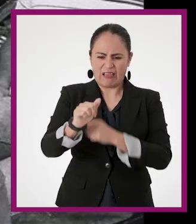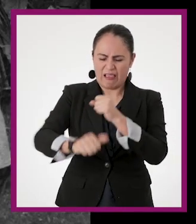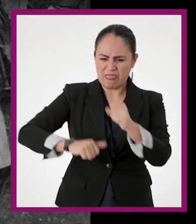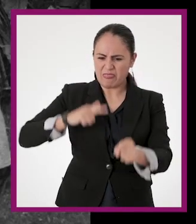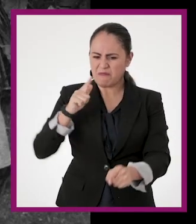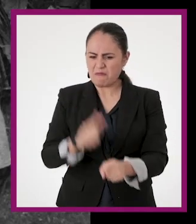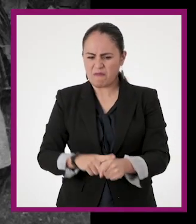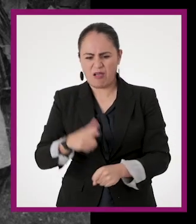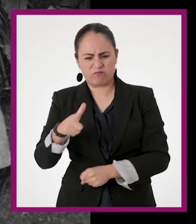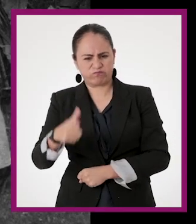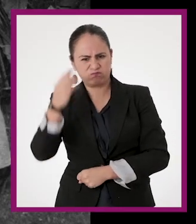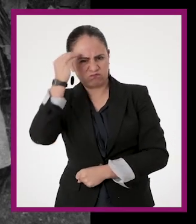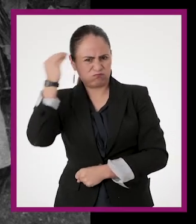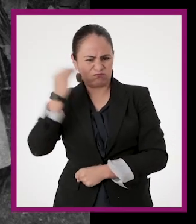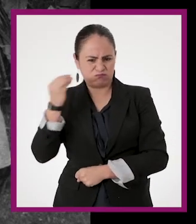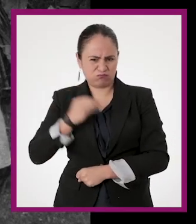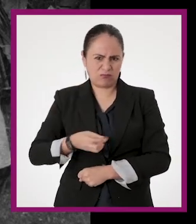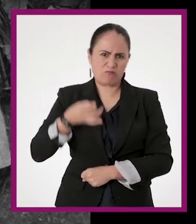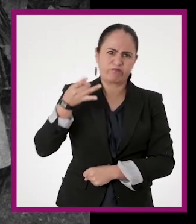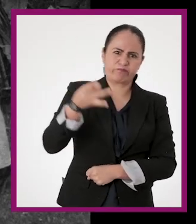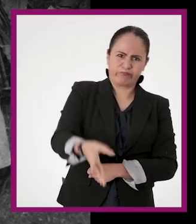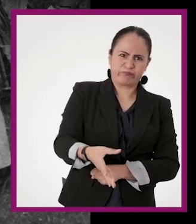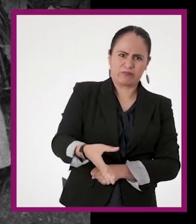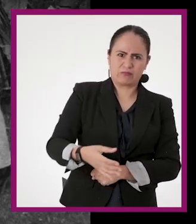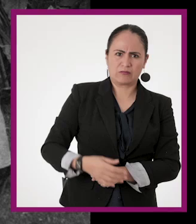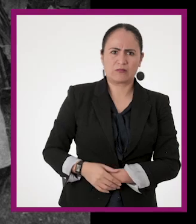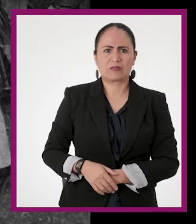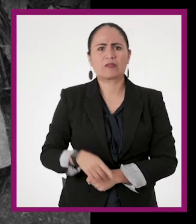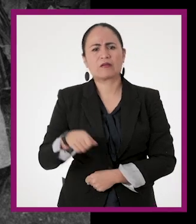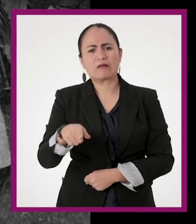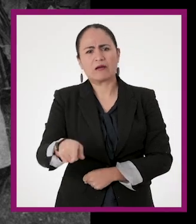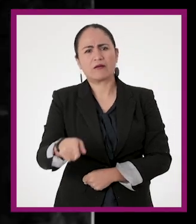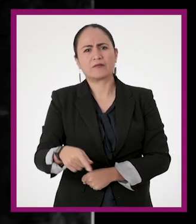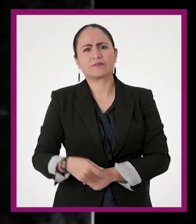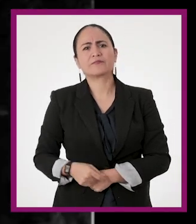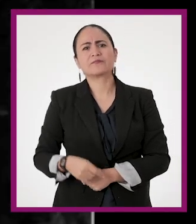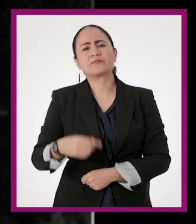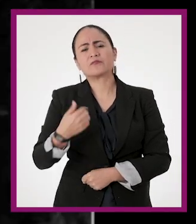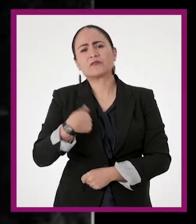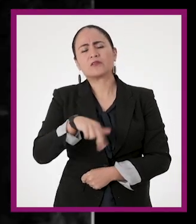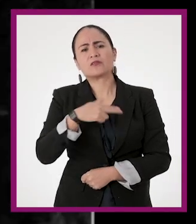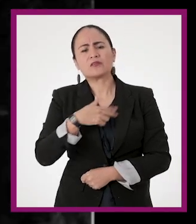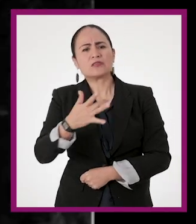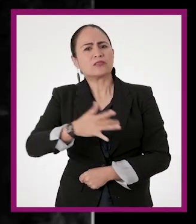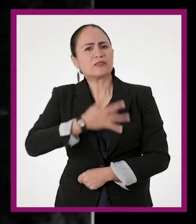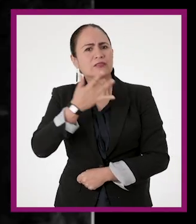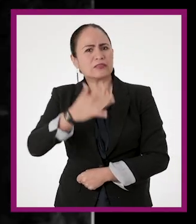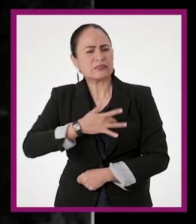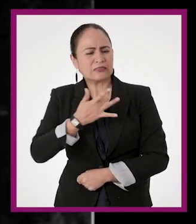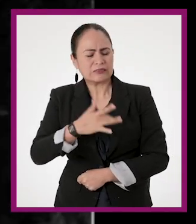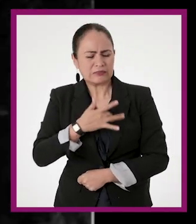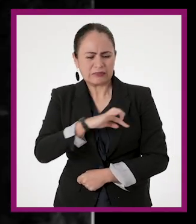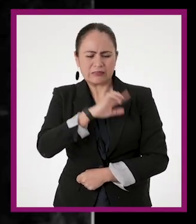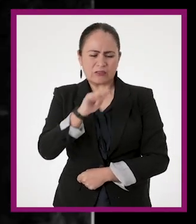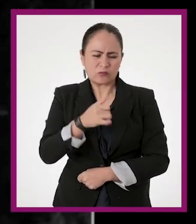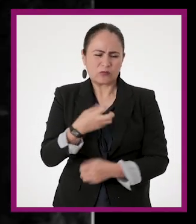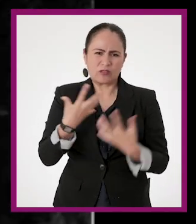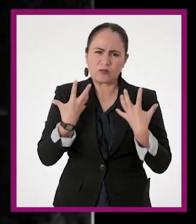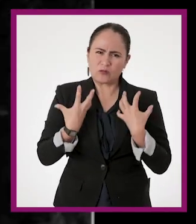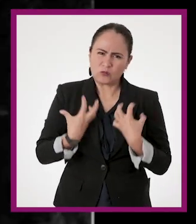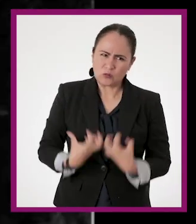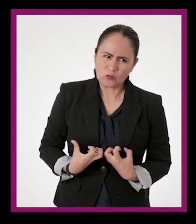apesta, que grita como una bestia en medio de su corral, que nos hace tanto mal y nos causa gran